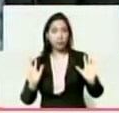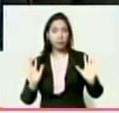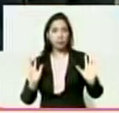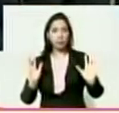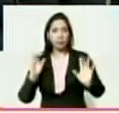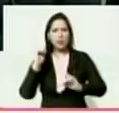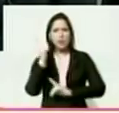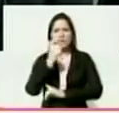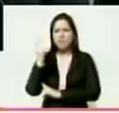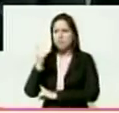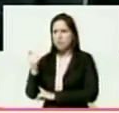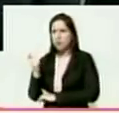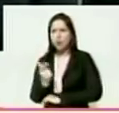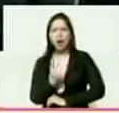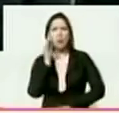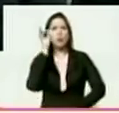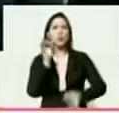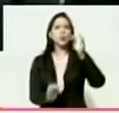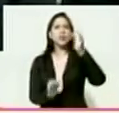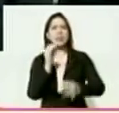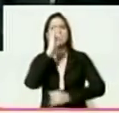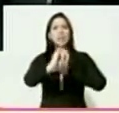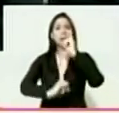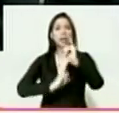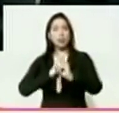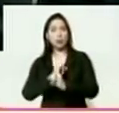Buscar la justicia internacional fue nuestra opción.